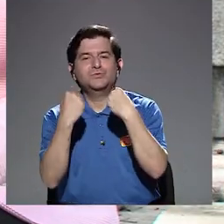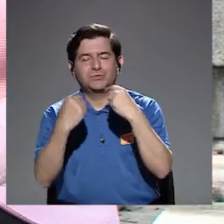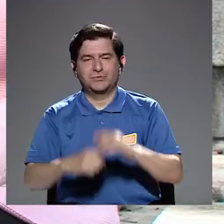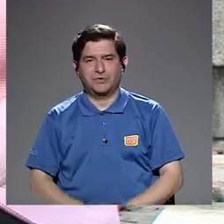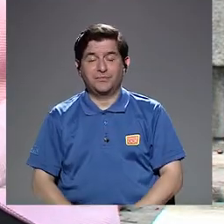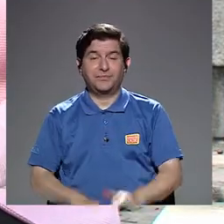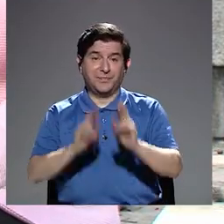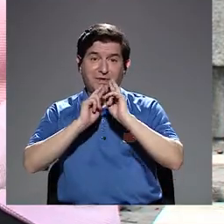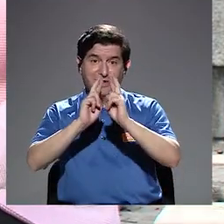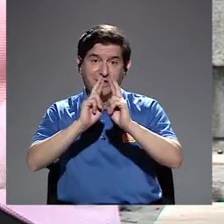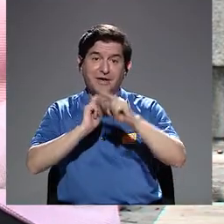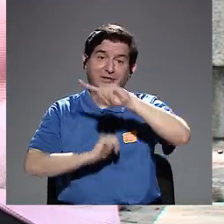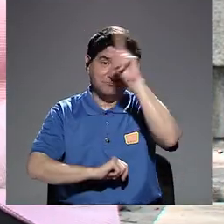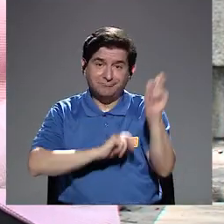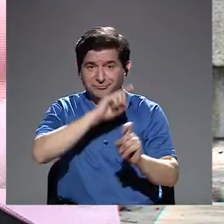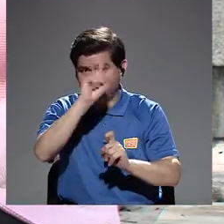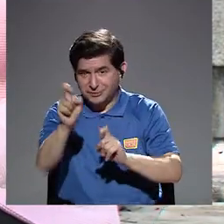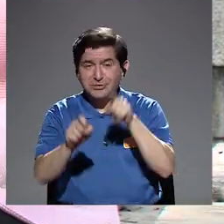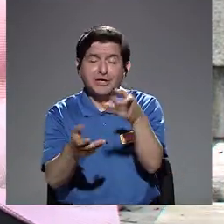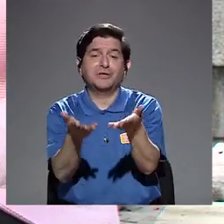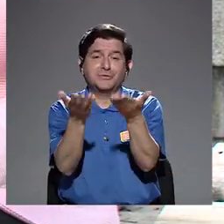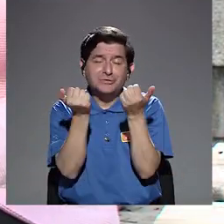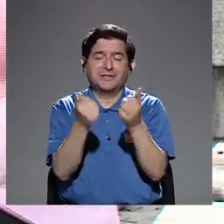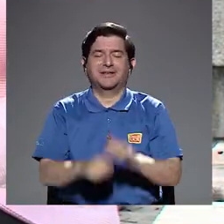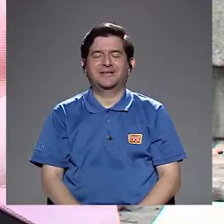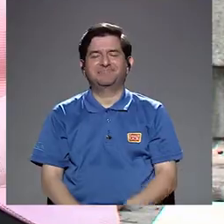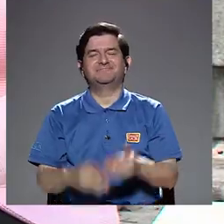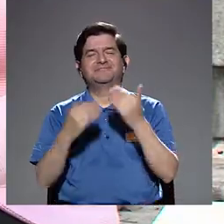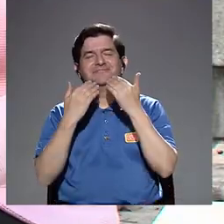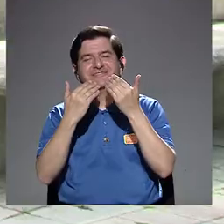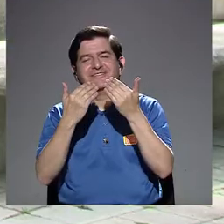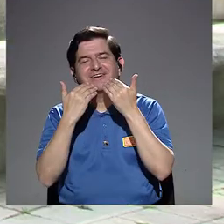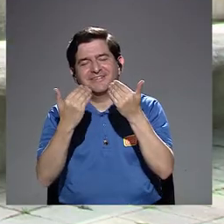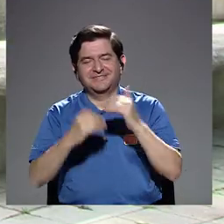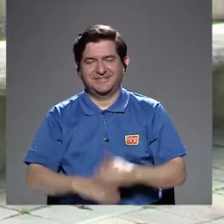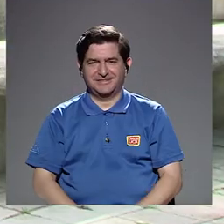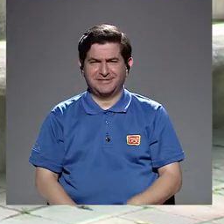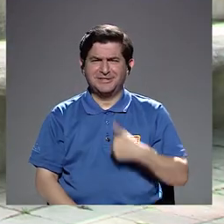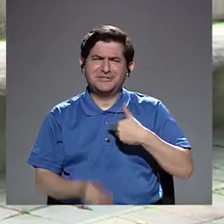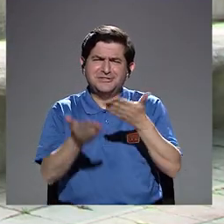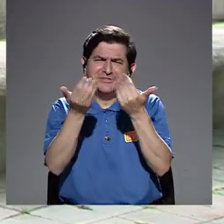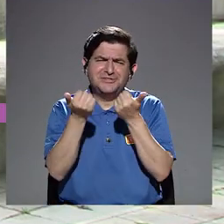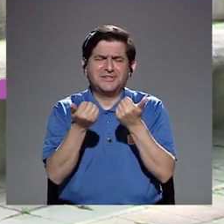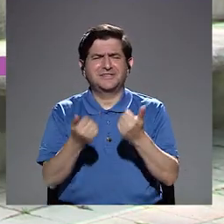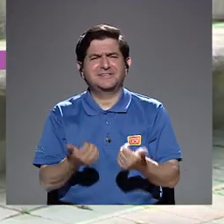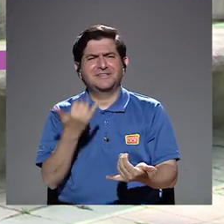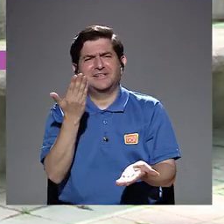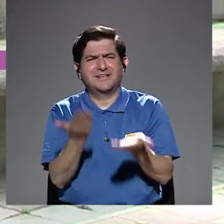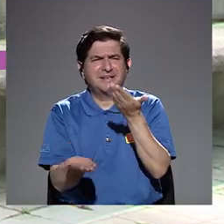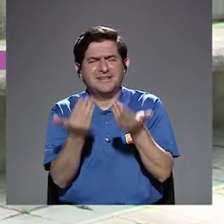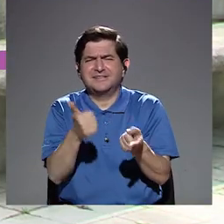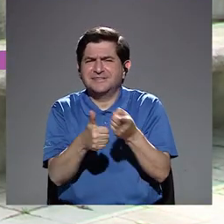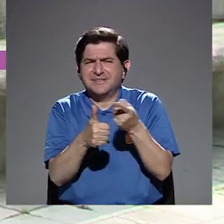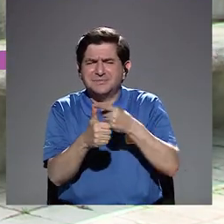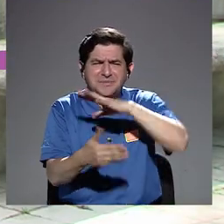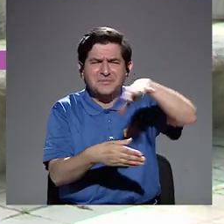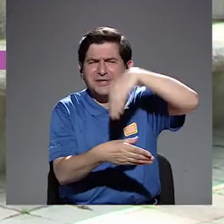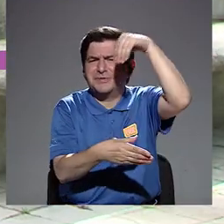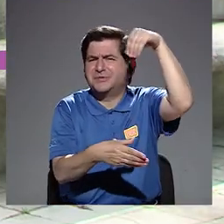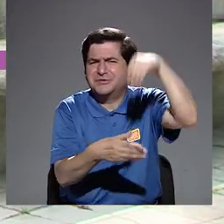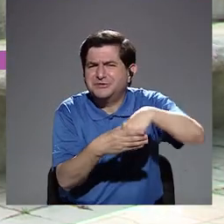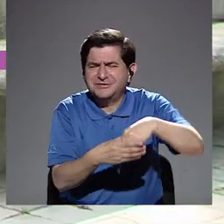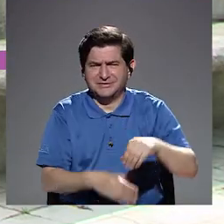estar acá. Y responderte las preguntas que vos querás. Ok, muchísimas gracias. Sí, me gustaría que podamos hablar primero,